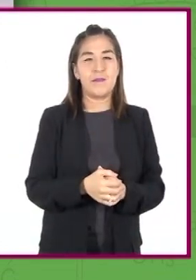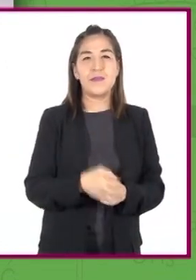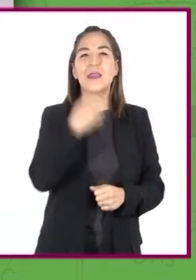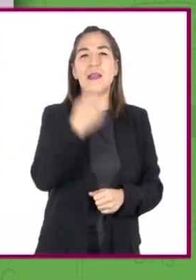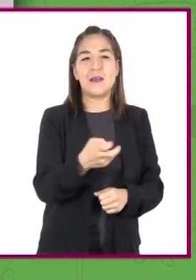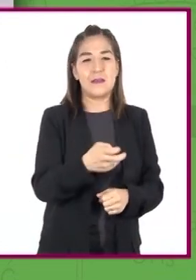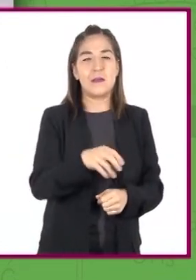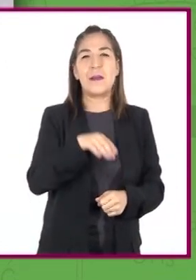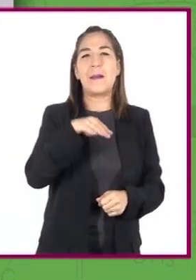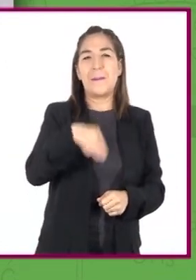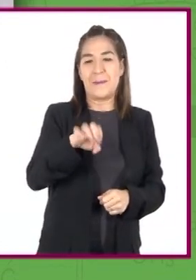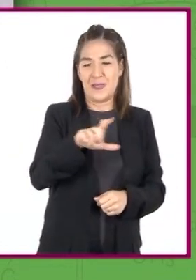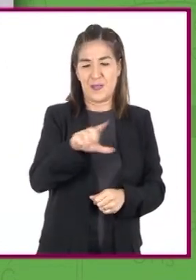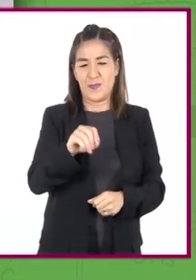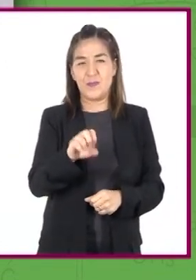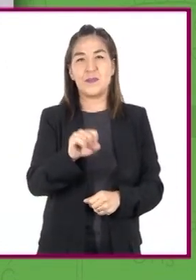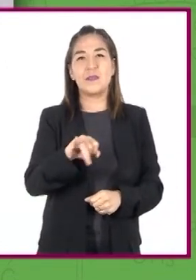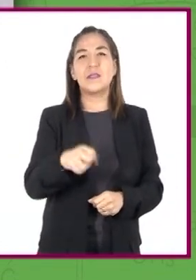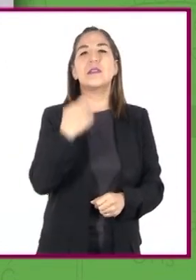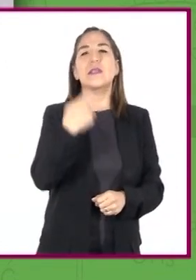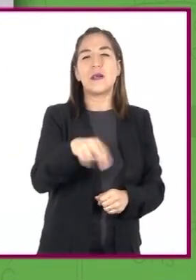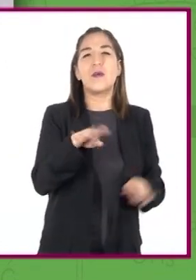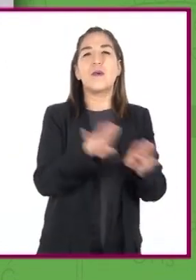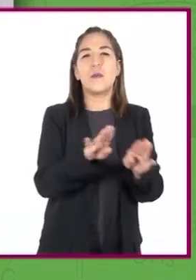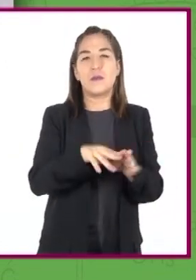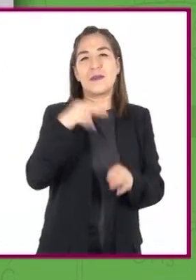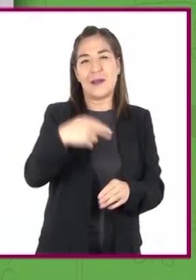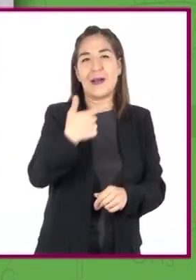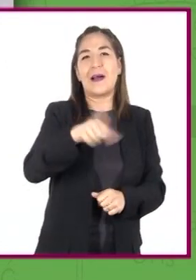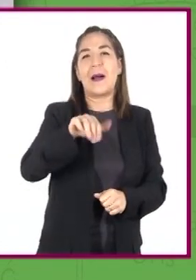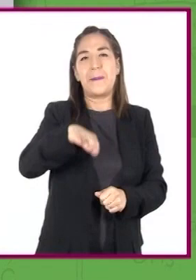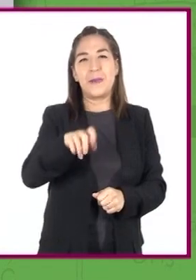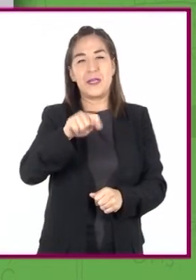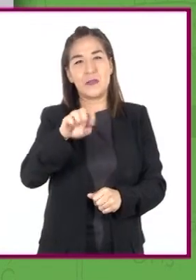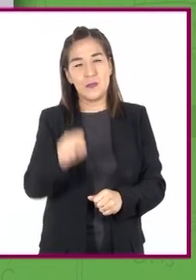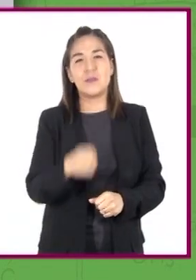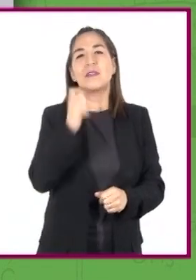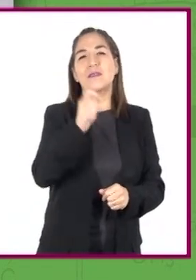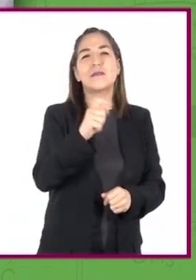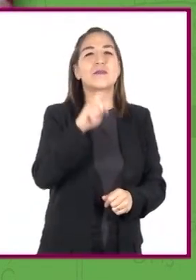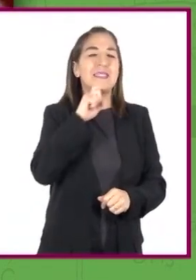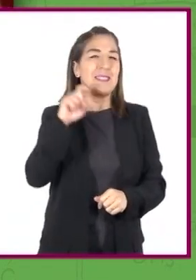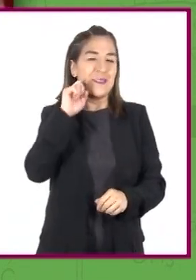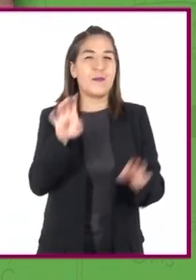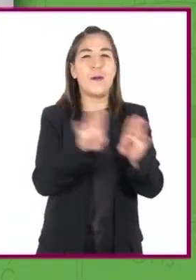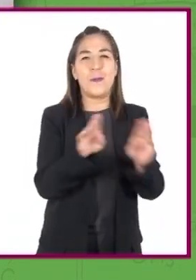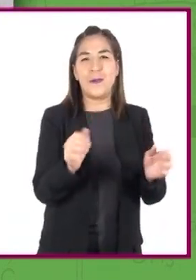Derivado de la meiosis ocurre la producción de gametos o células sexuales, es